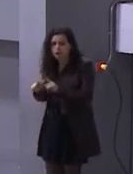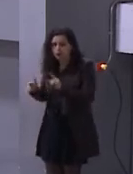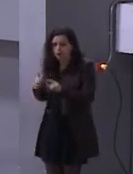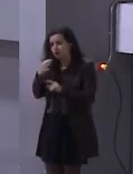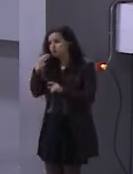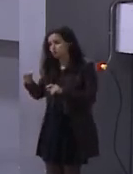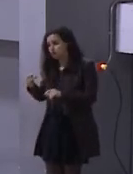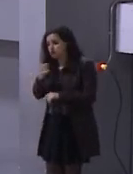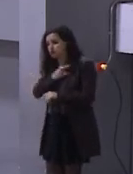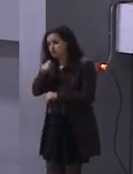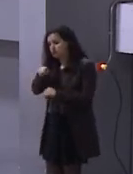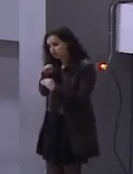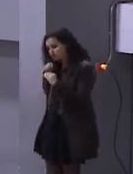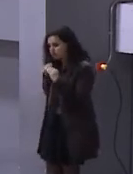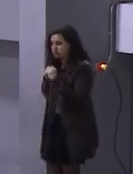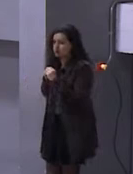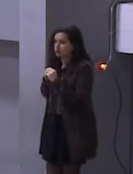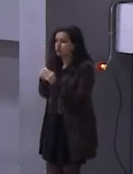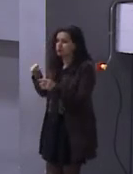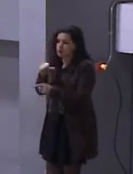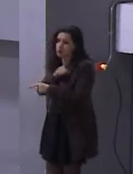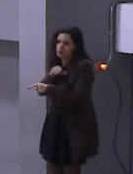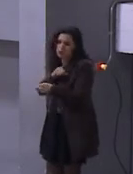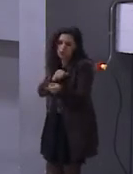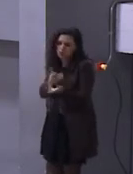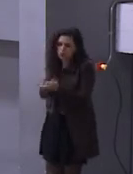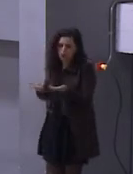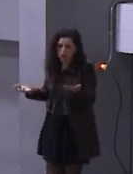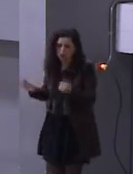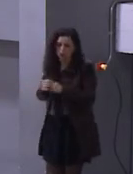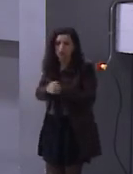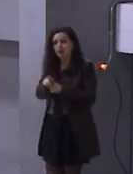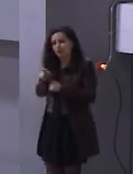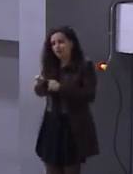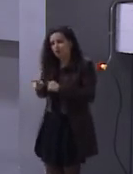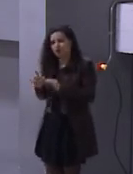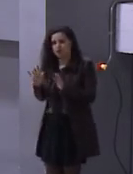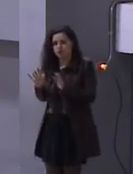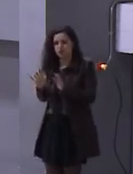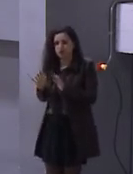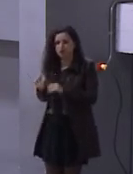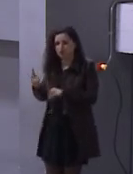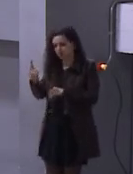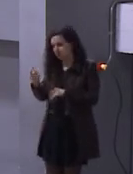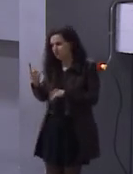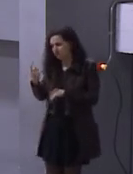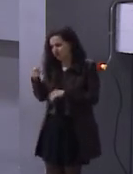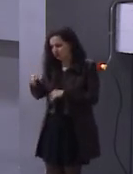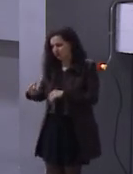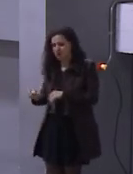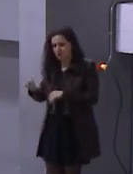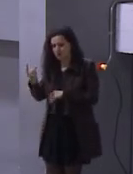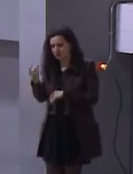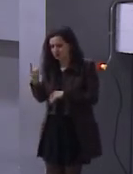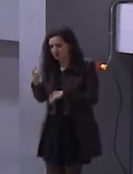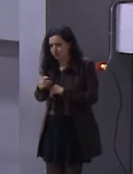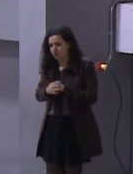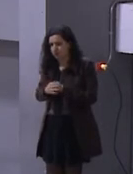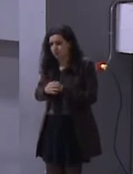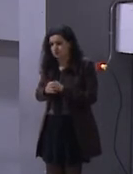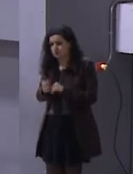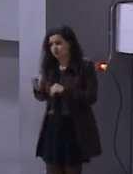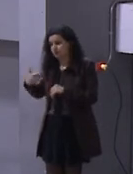universidad tiene que ajustarlo a los recursos que dispone y ese sería el gran faltante, digamos, que en